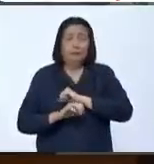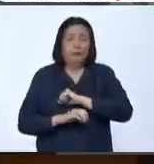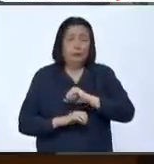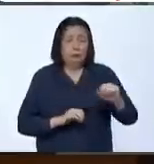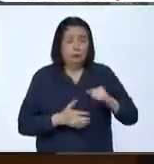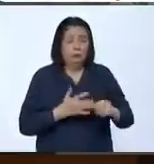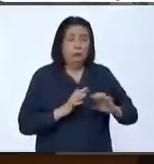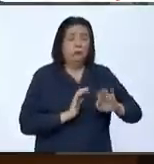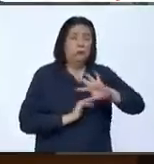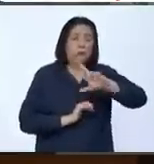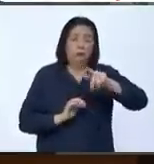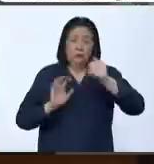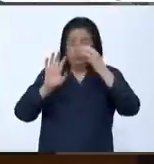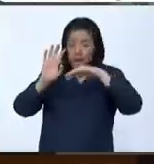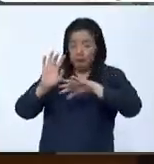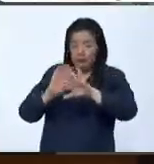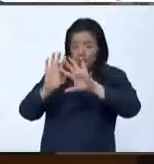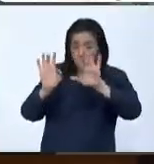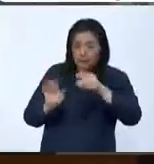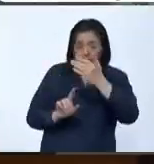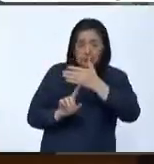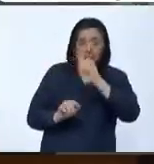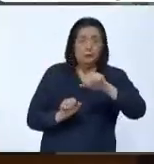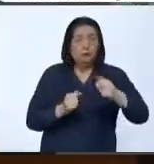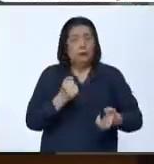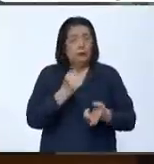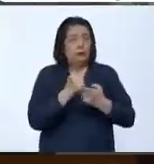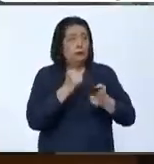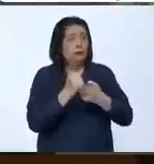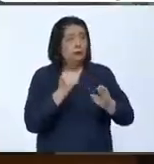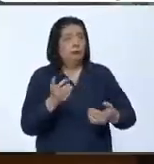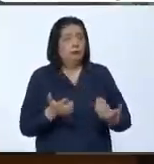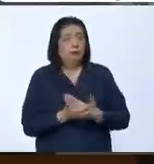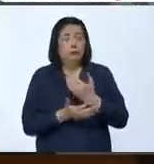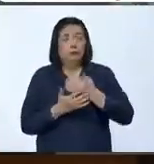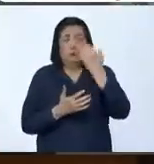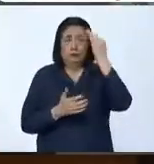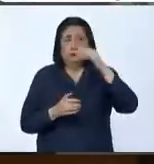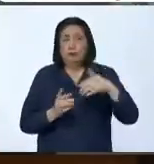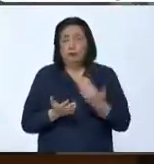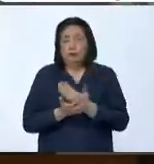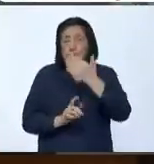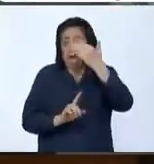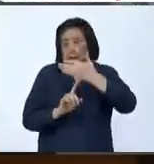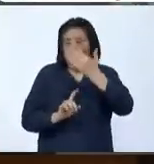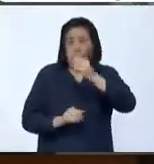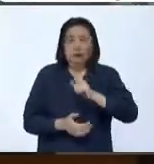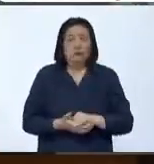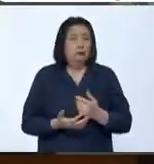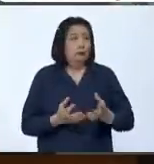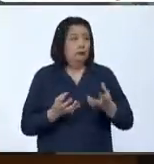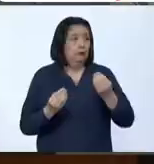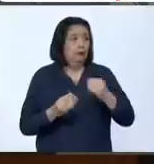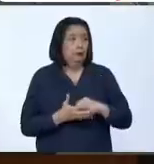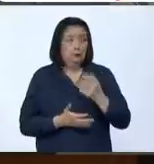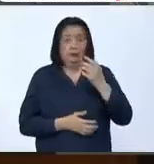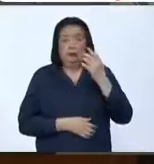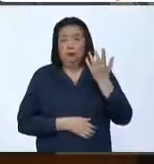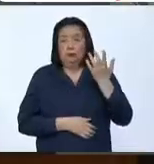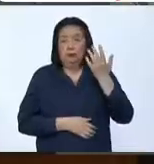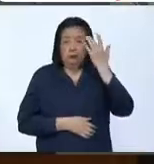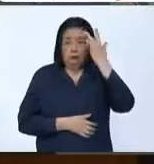la ciberdelincuencia y garantizaremos la innovación y las nuevas tecnologías como la Inteligencia